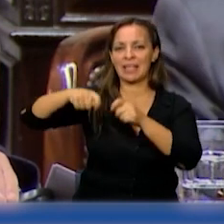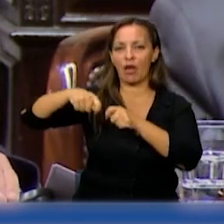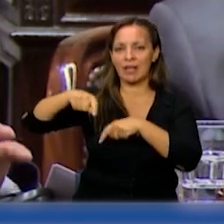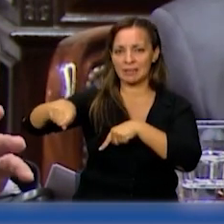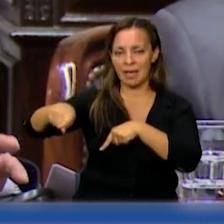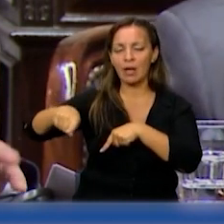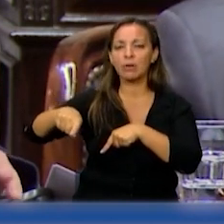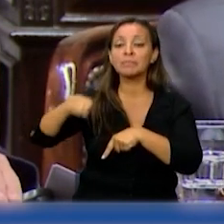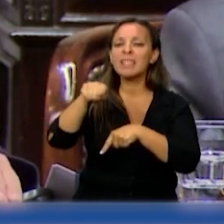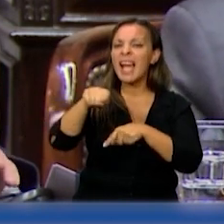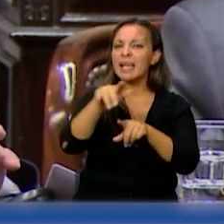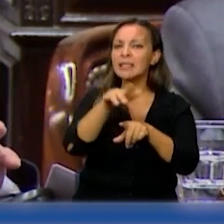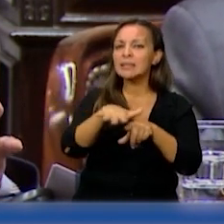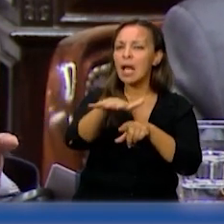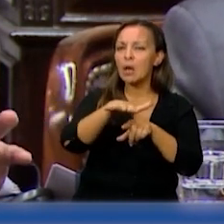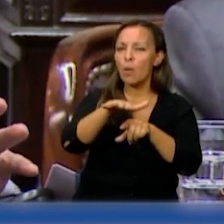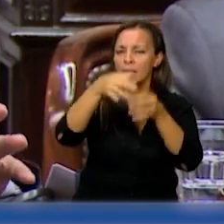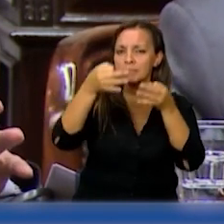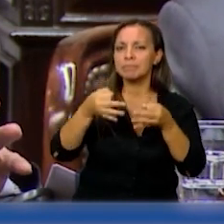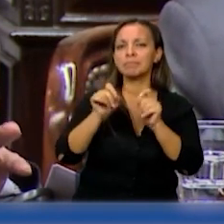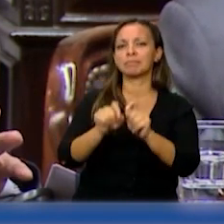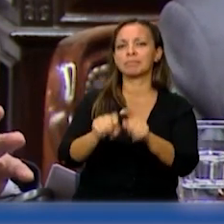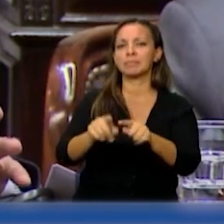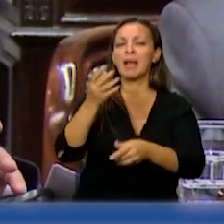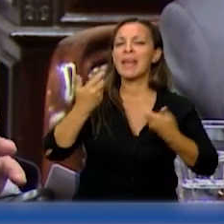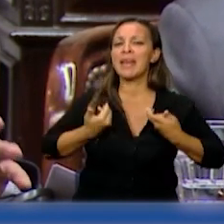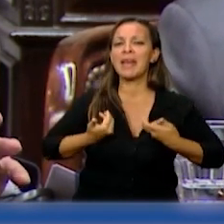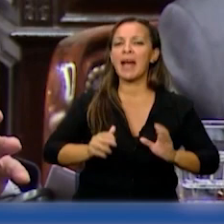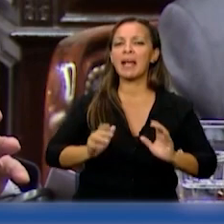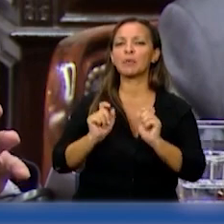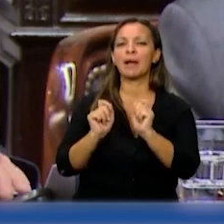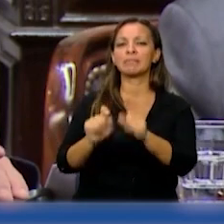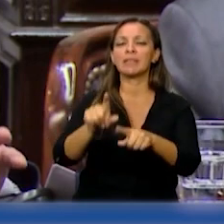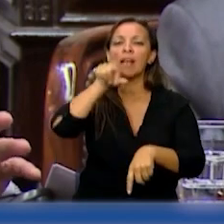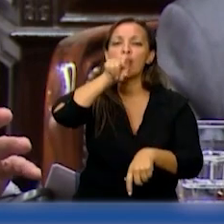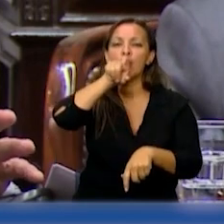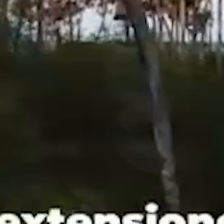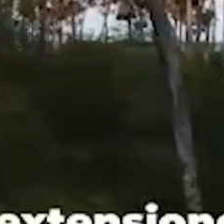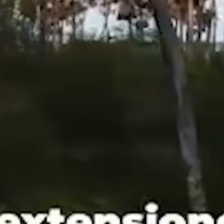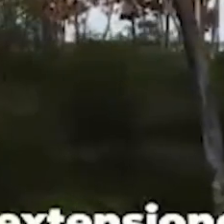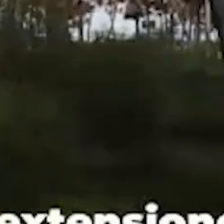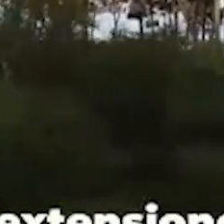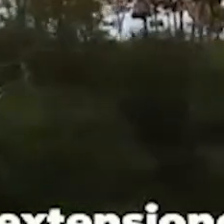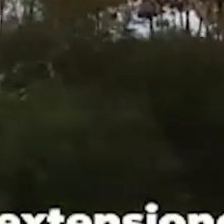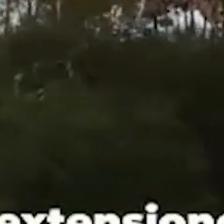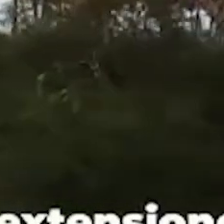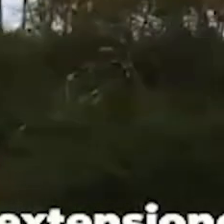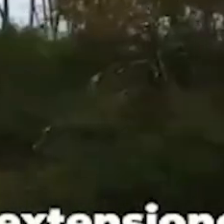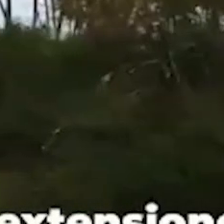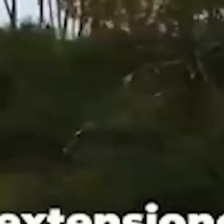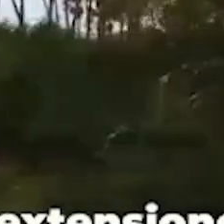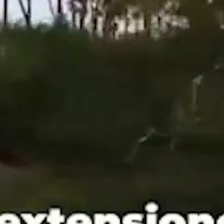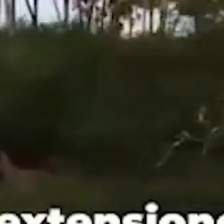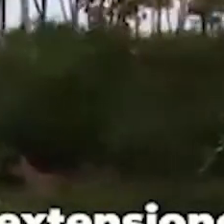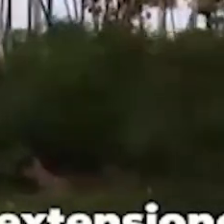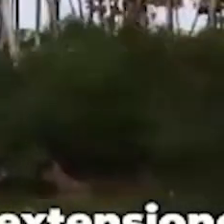Estero, que era el lugar natural del hábitat del loro hablador, 35.000 hectáreas destinadas